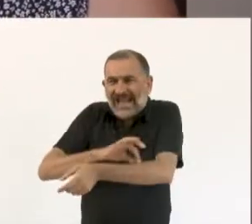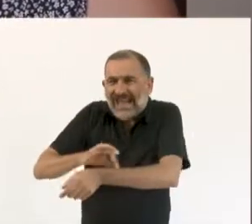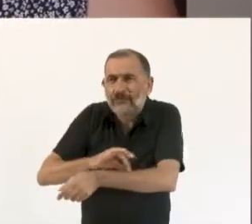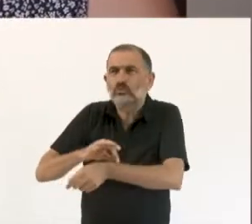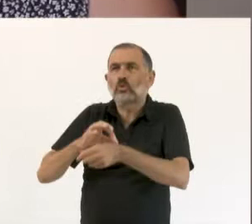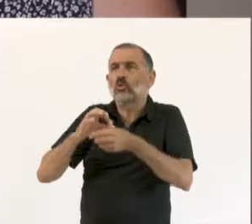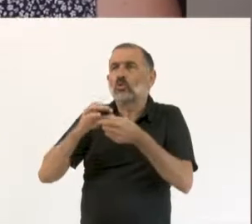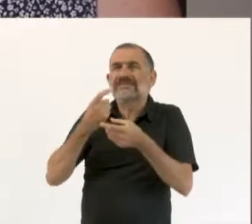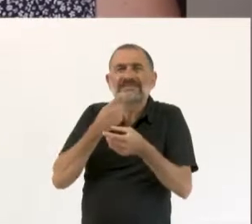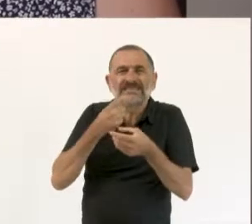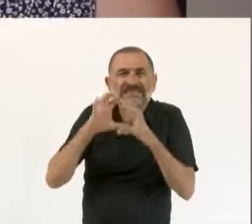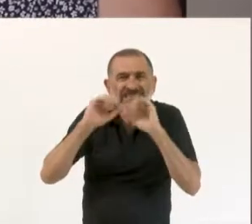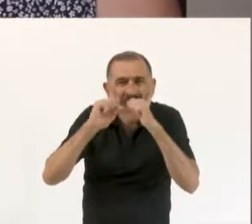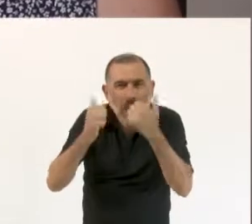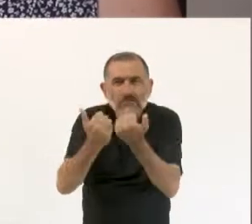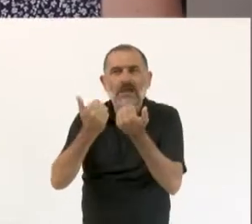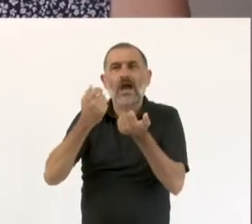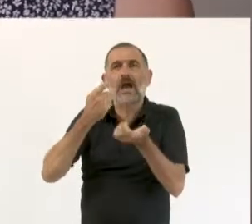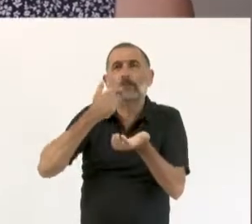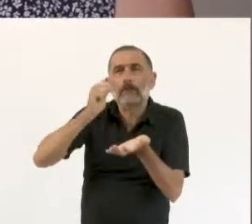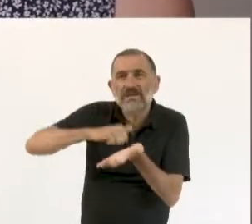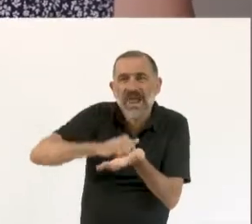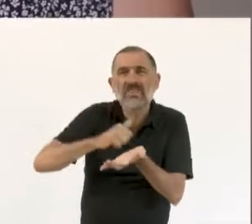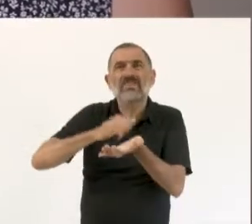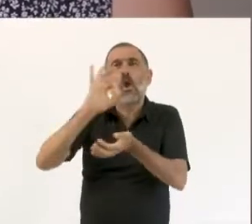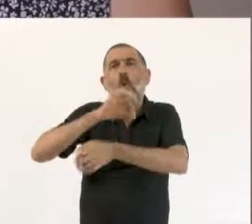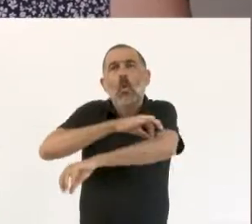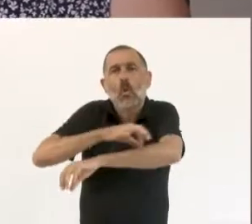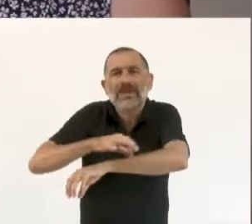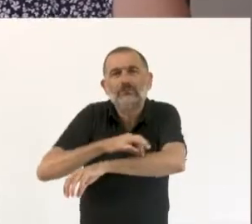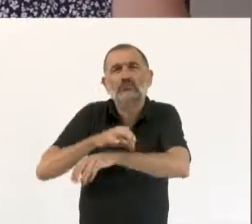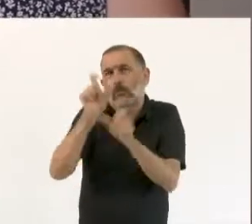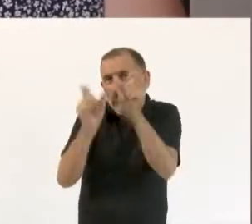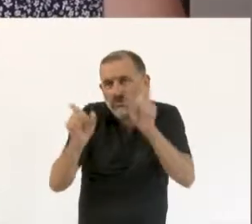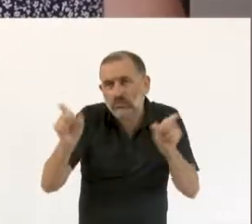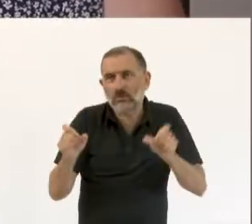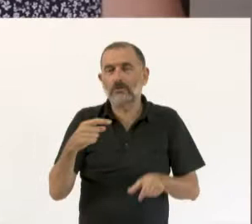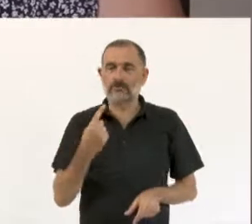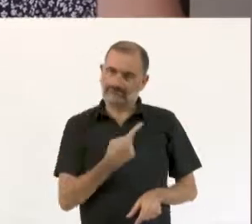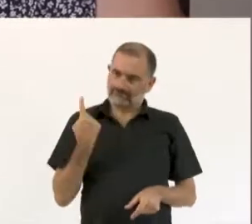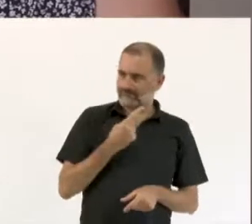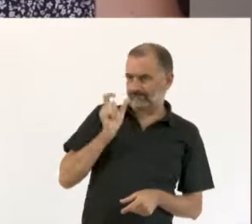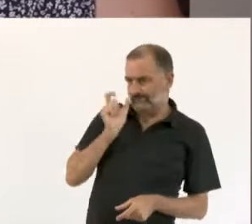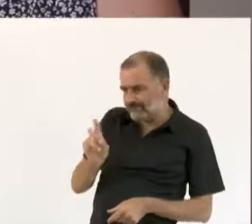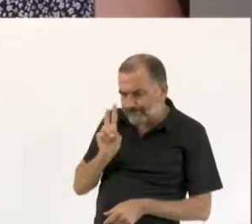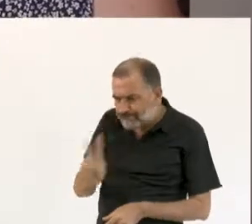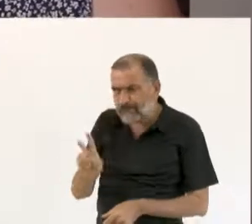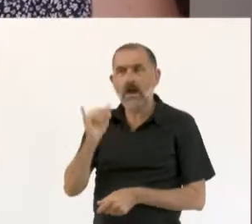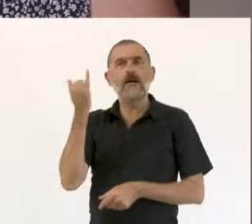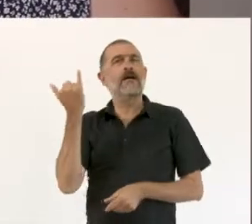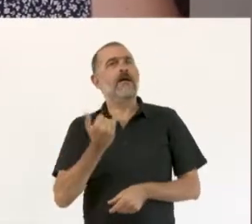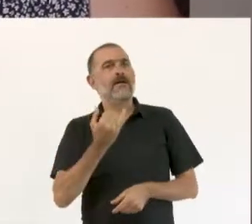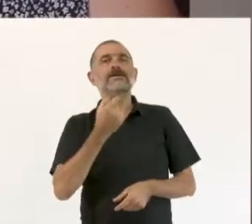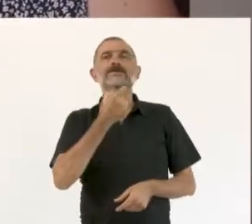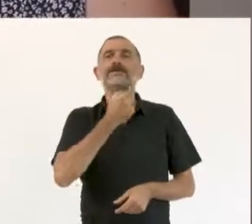restos humanos, que la gente reconoce como tal, que eran restos de personas, y pretendían o querían que un